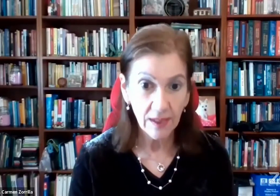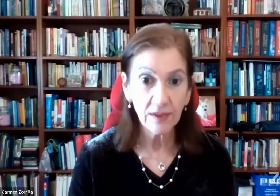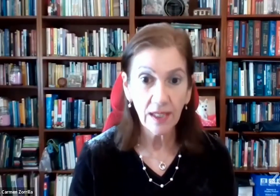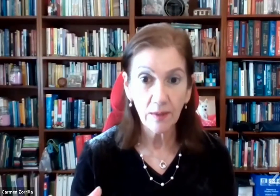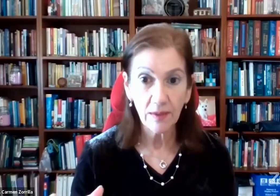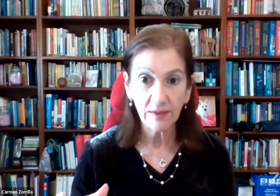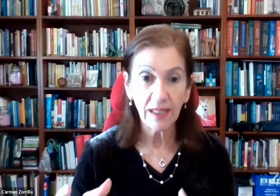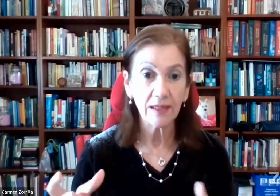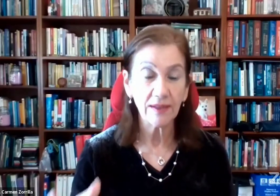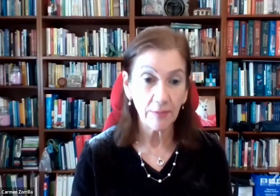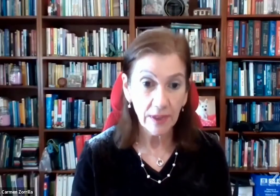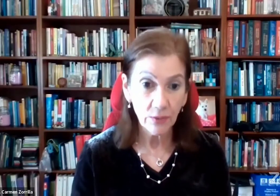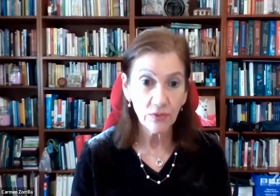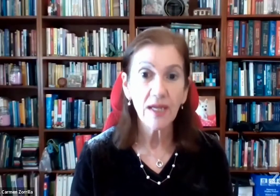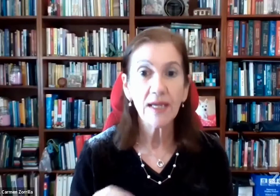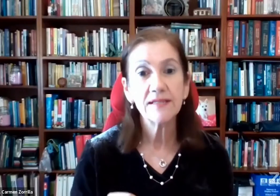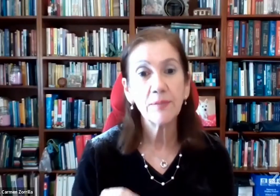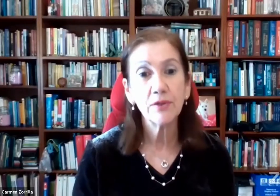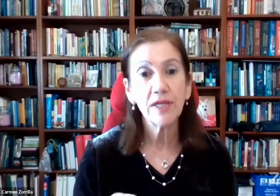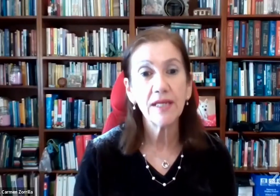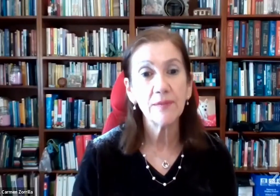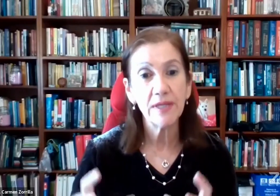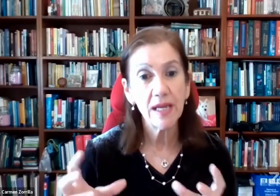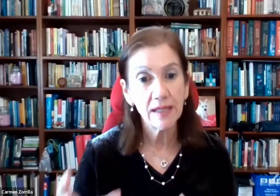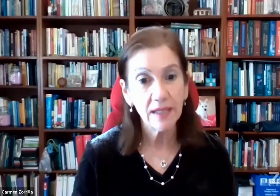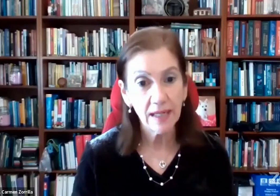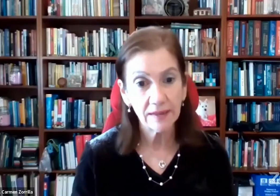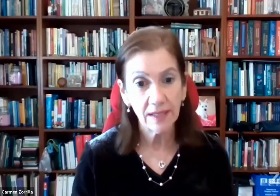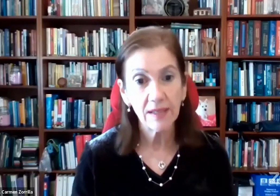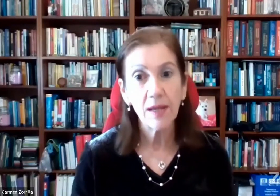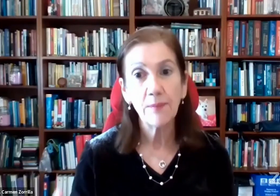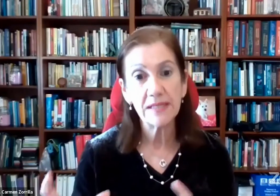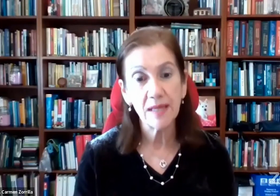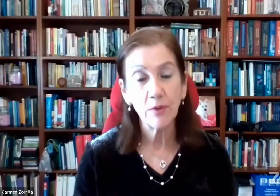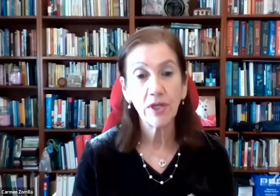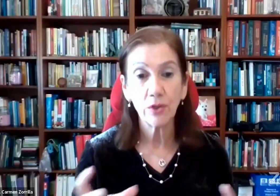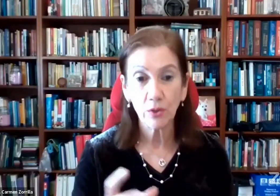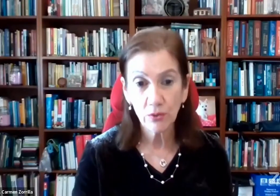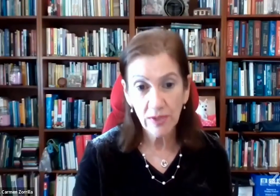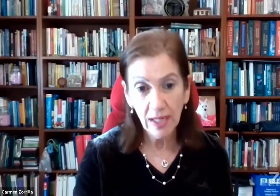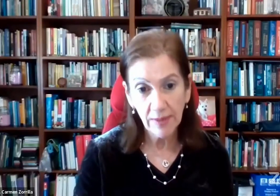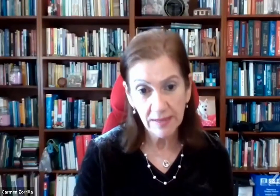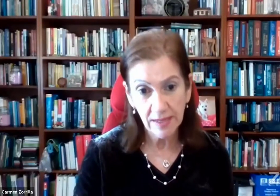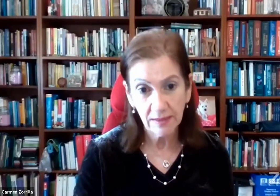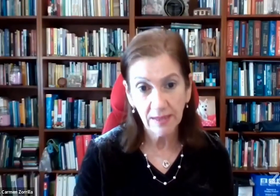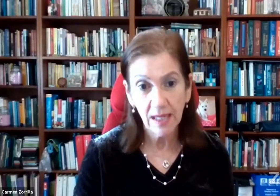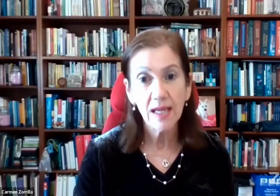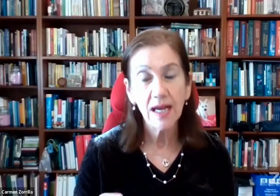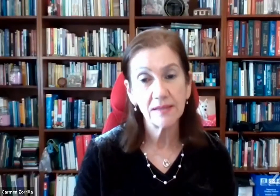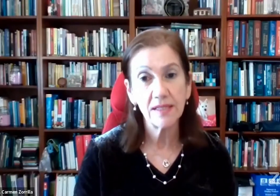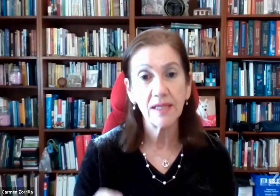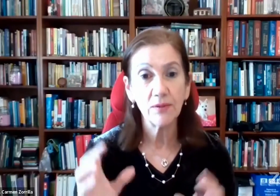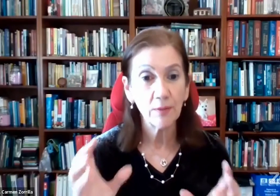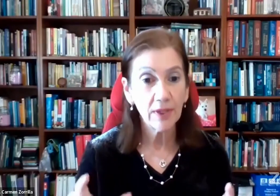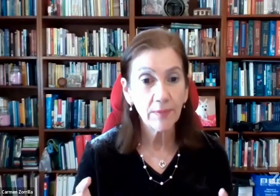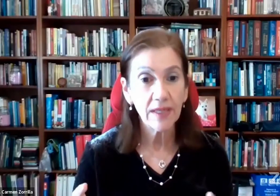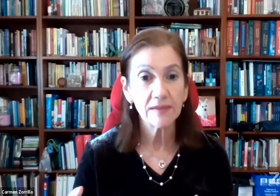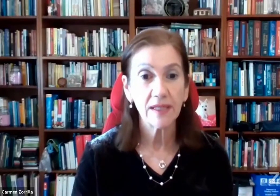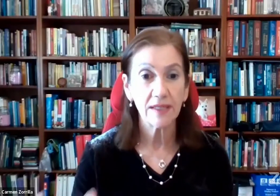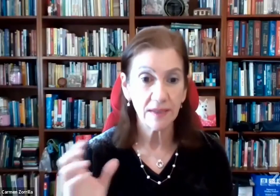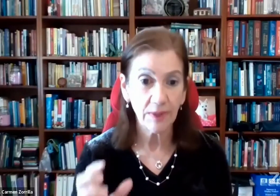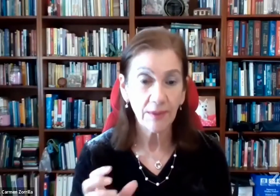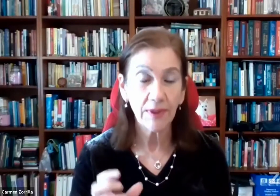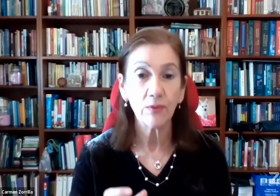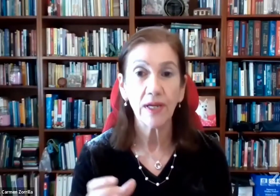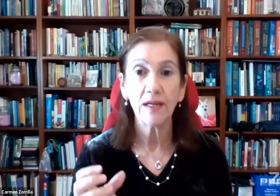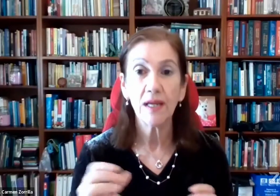espiga del virus. Esa proteína es bien grande, pensamos que no cruza la placenta, así que una mujer